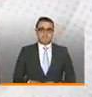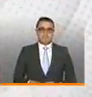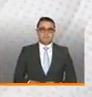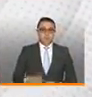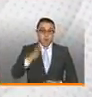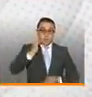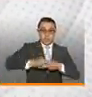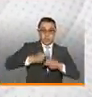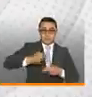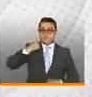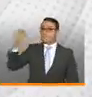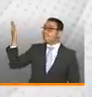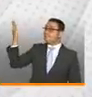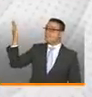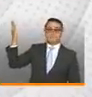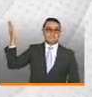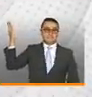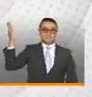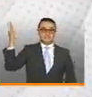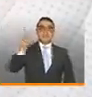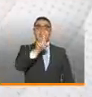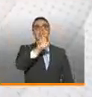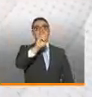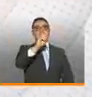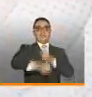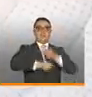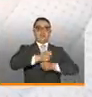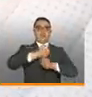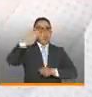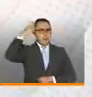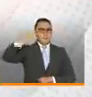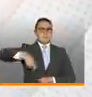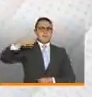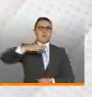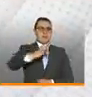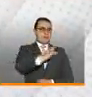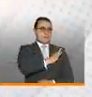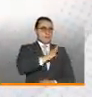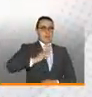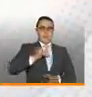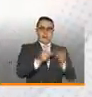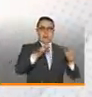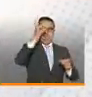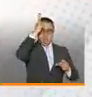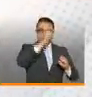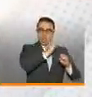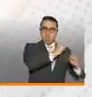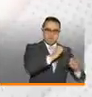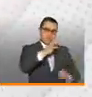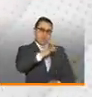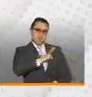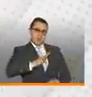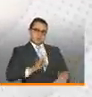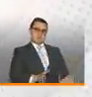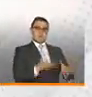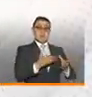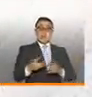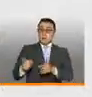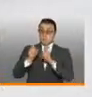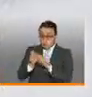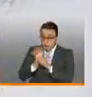Luis Alfredo Páez, 60 años, terapeuta de drogodependencia, recuperado de COVID-19.